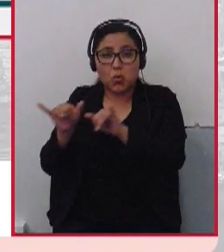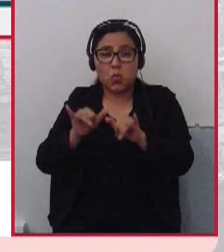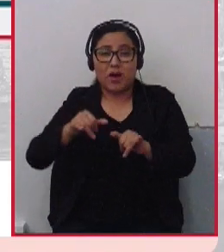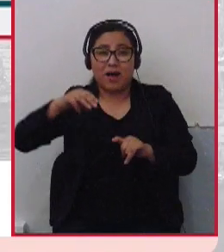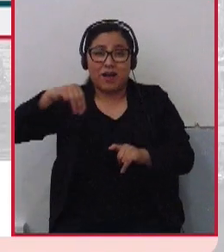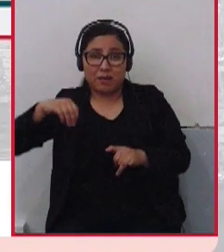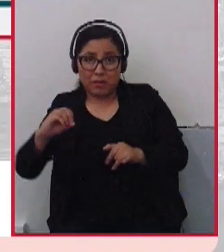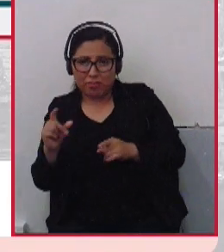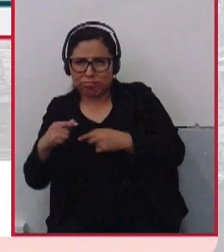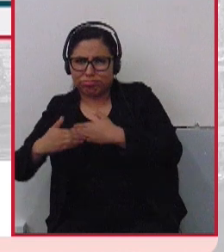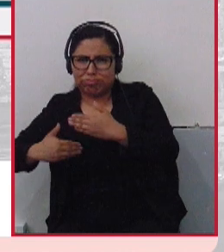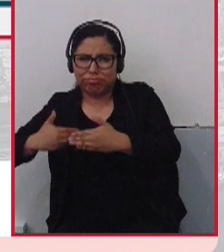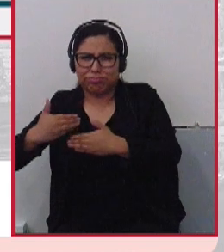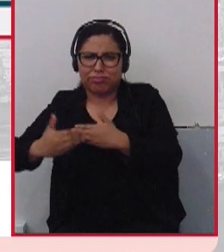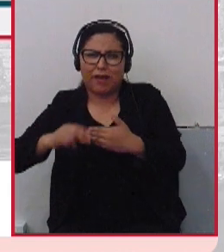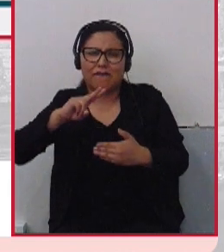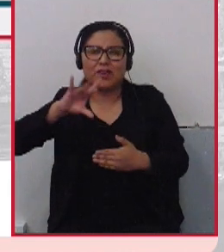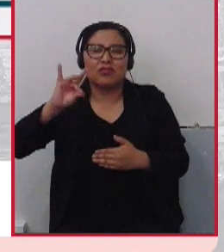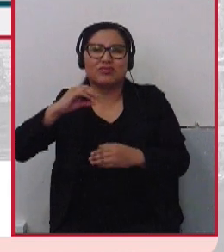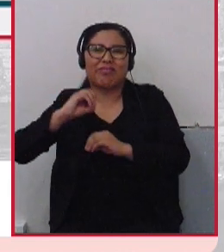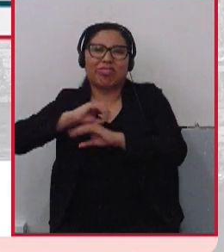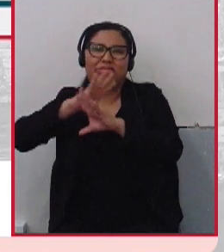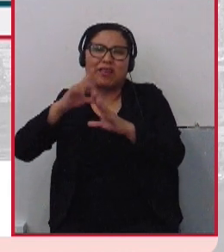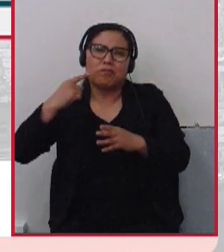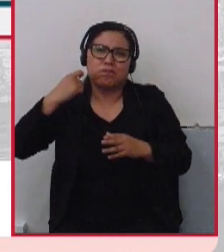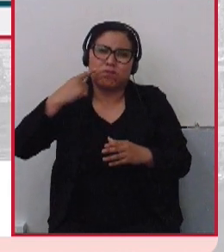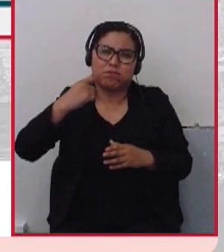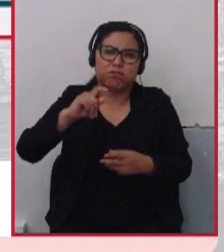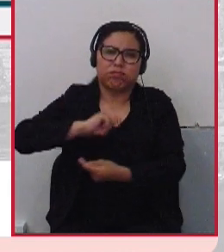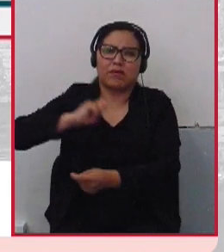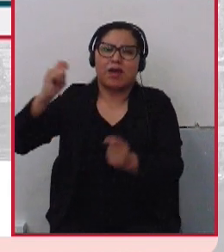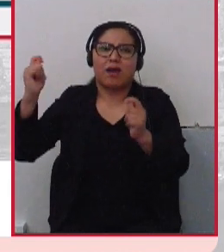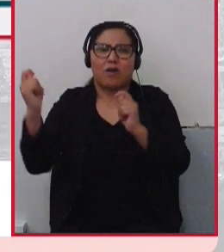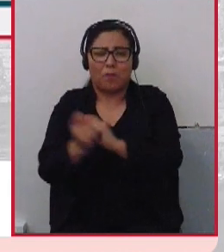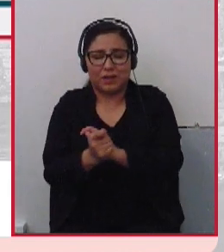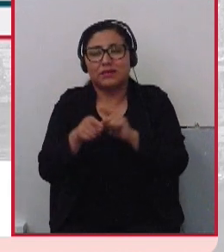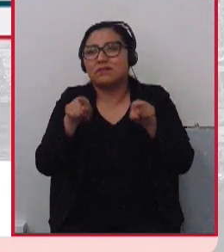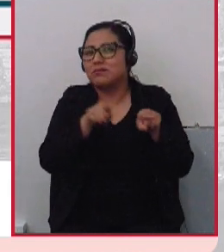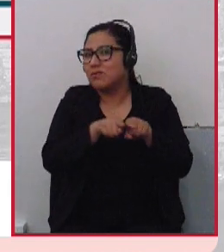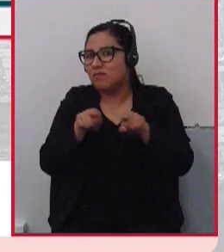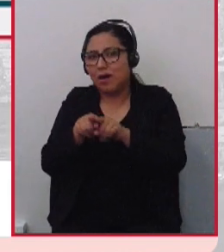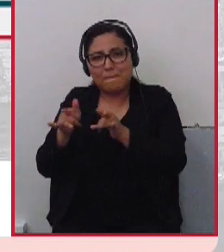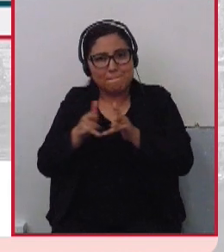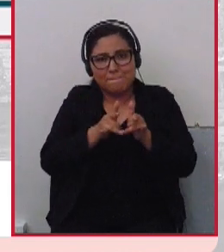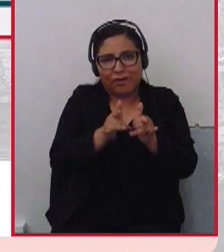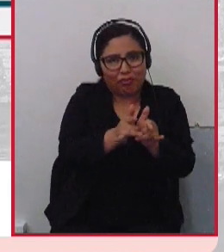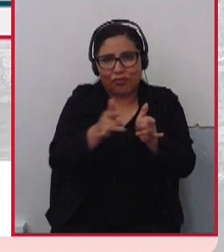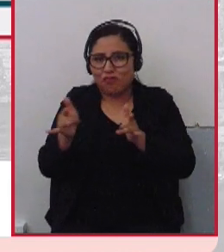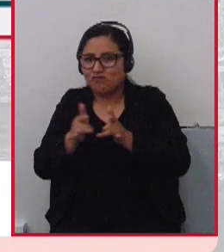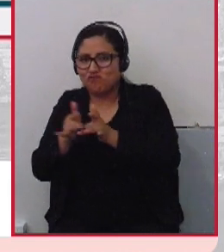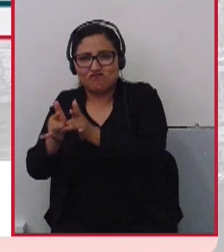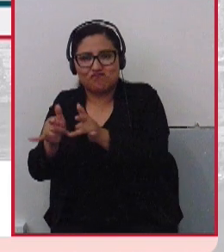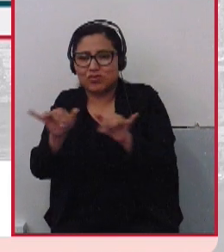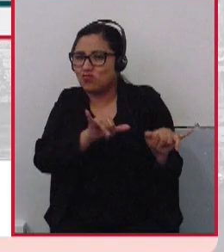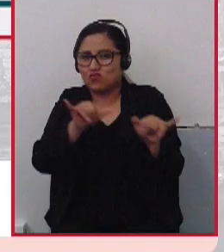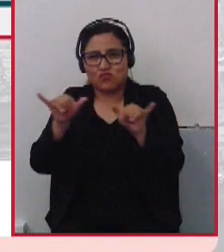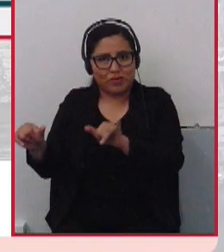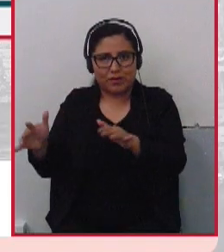molibdeno, que alcanzamos 28 días, grados comerciales y recuperación. Y la misma metodología la aplicamos para la planta CPF.